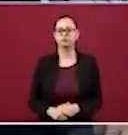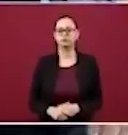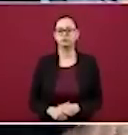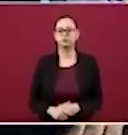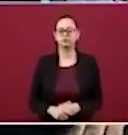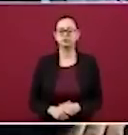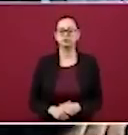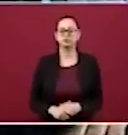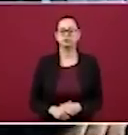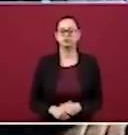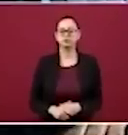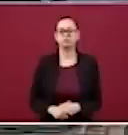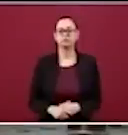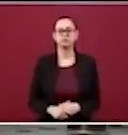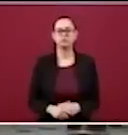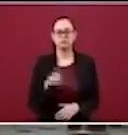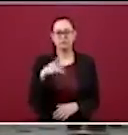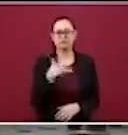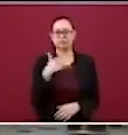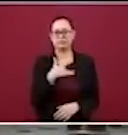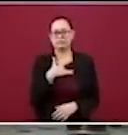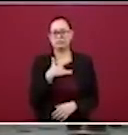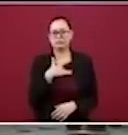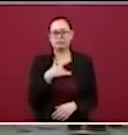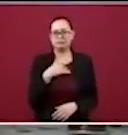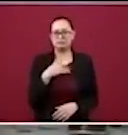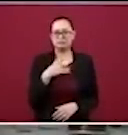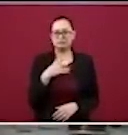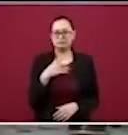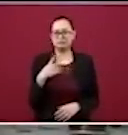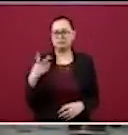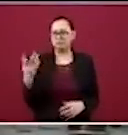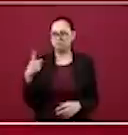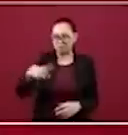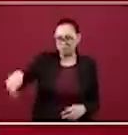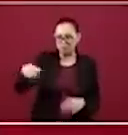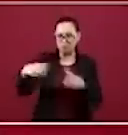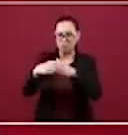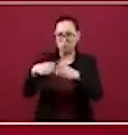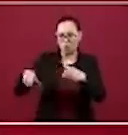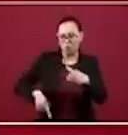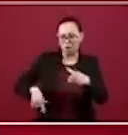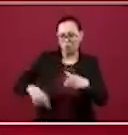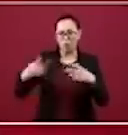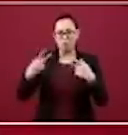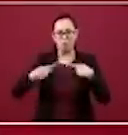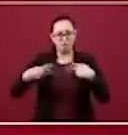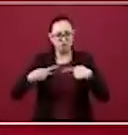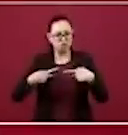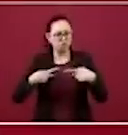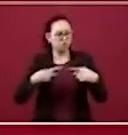tiene para usted es importante que los funcionarios estén cerca de la gente, y la instrucción de ustedes que